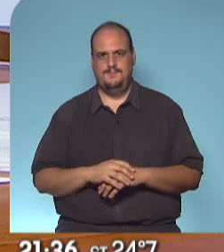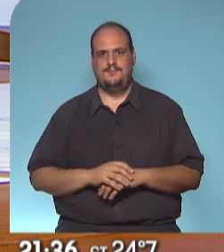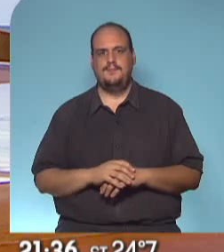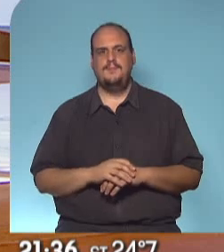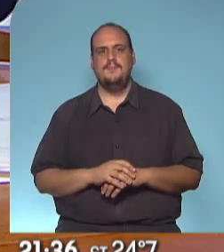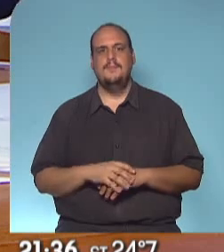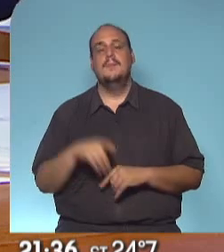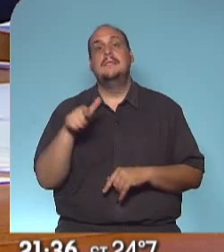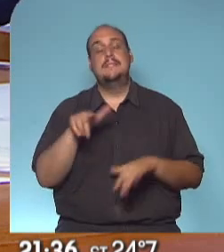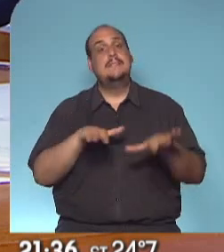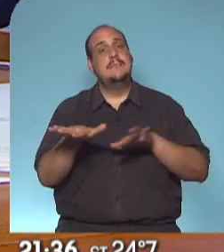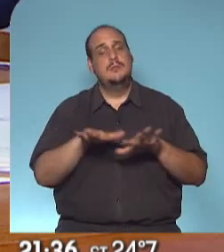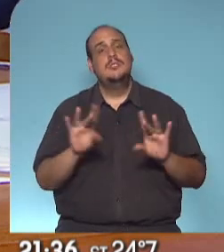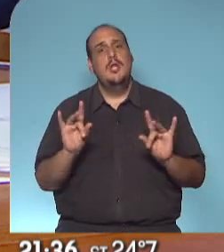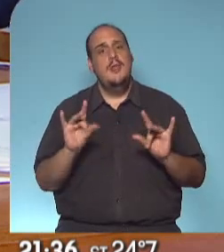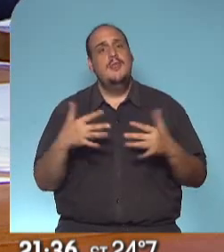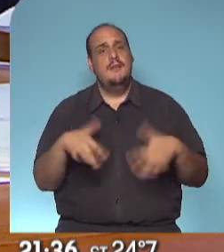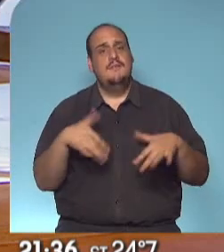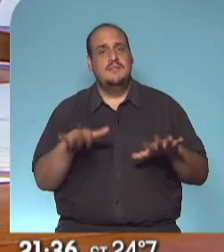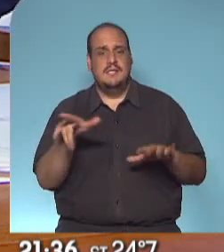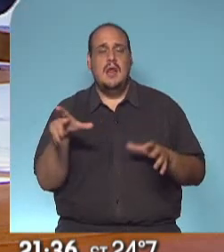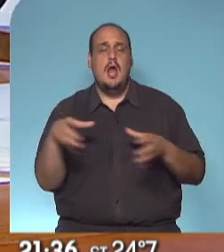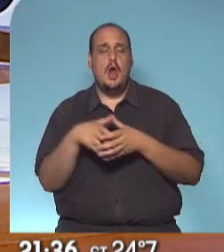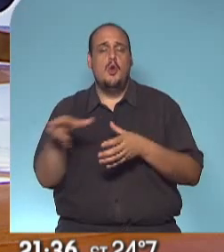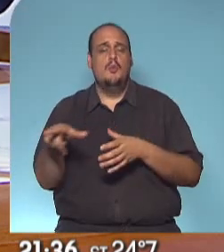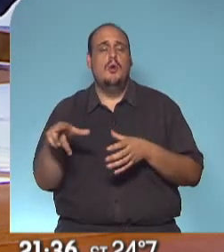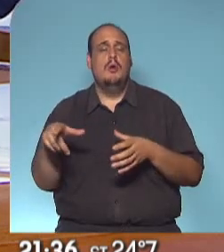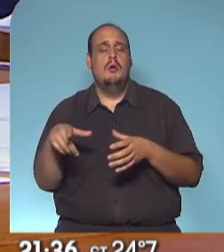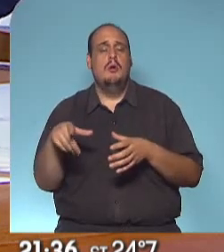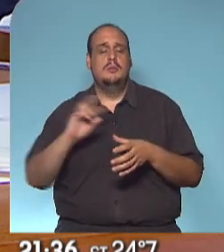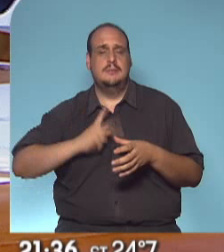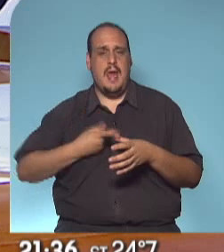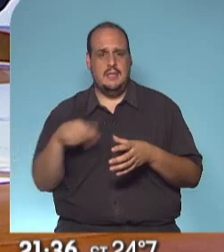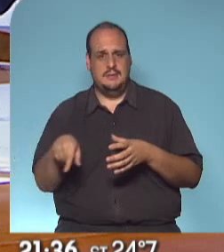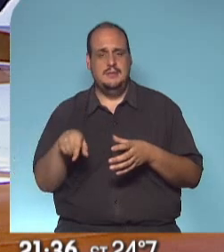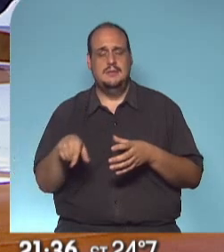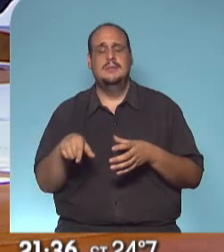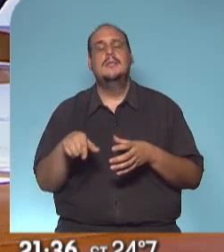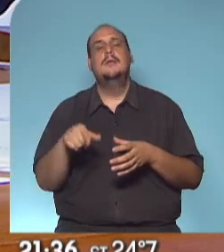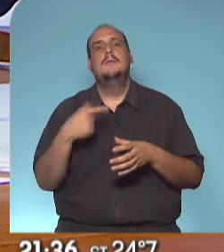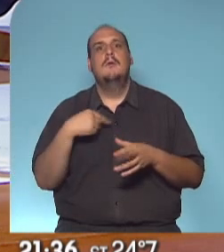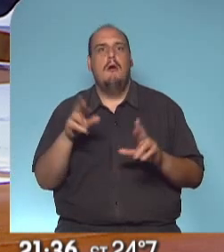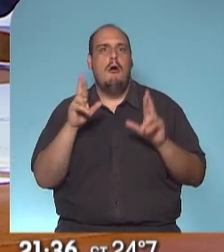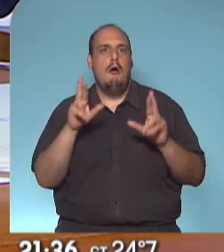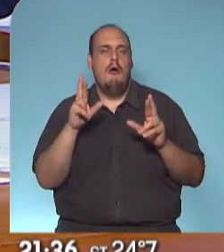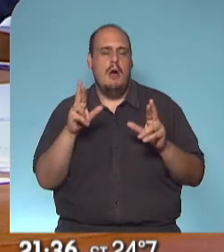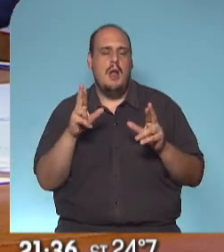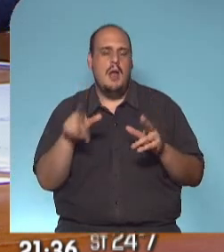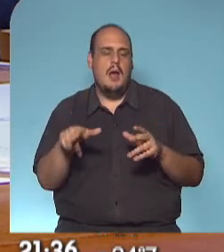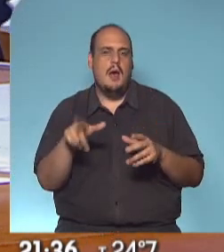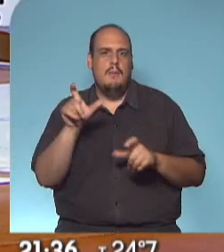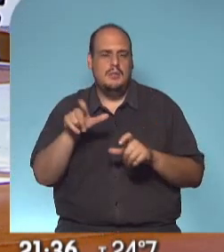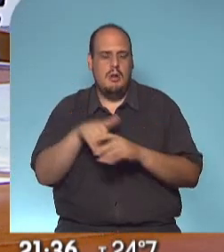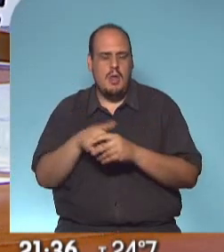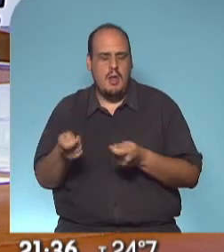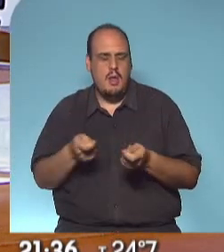Bueno, una situación difícil que viven las chicas del colectivo trans. Esperemos que pronto haya una intervención. De hecho, vamos